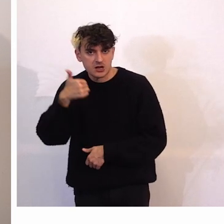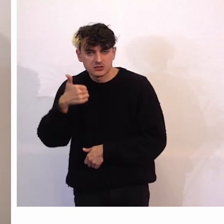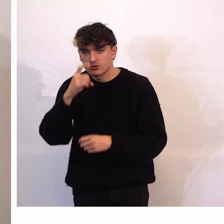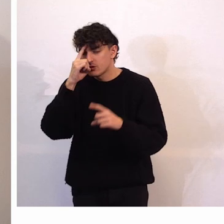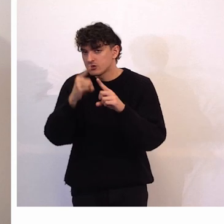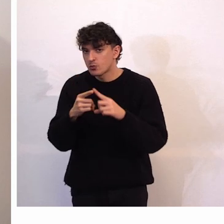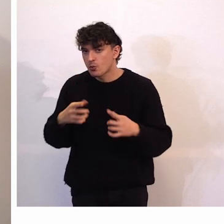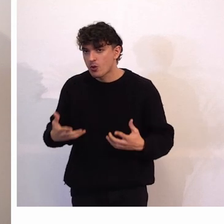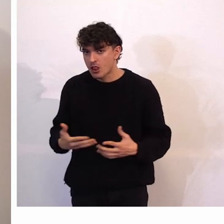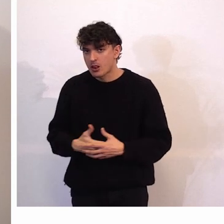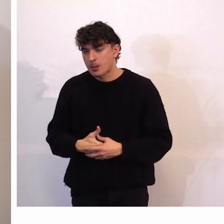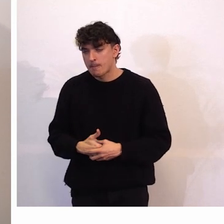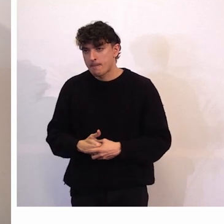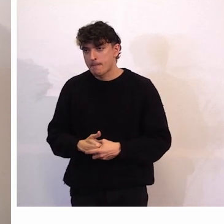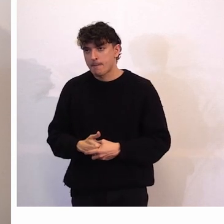es que